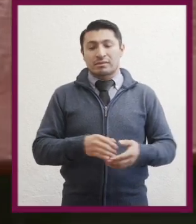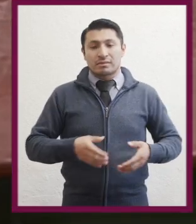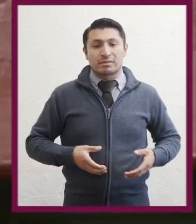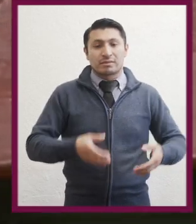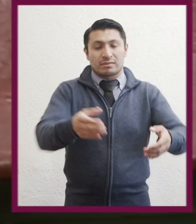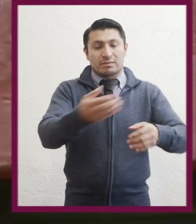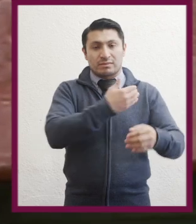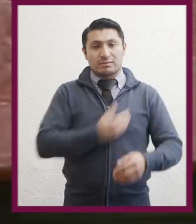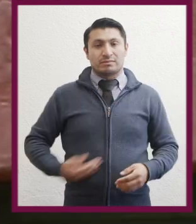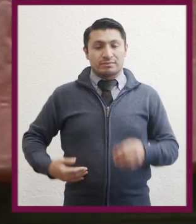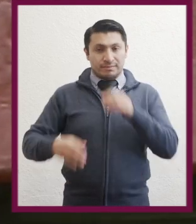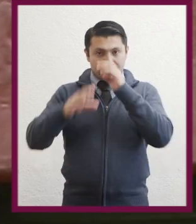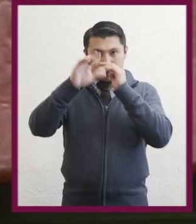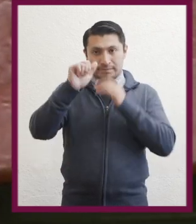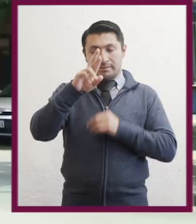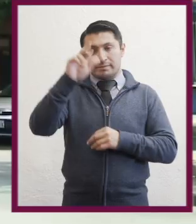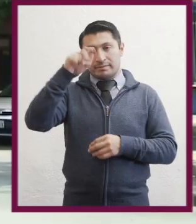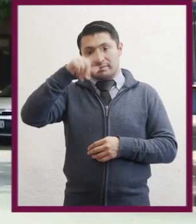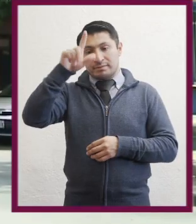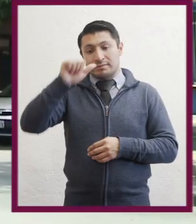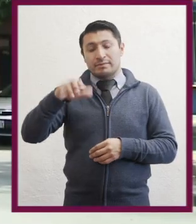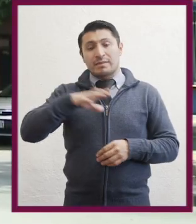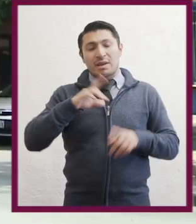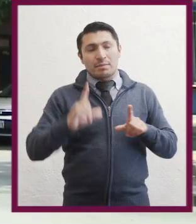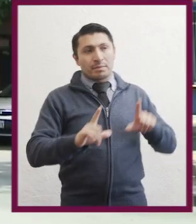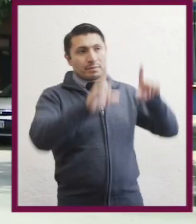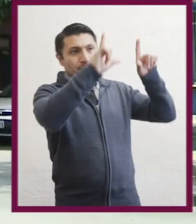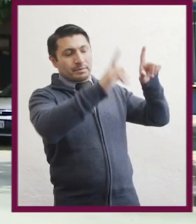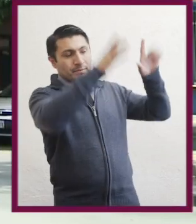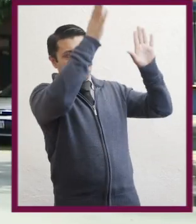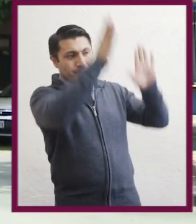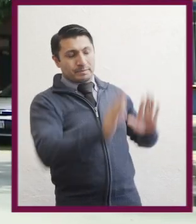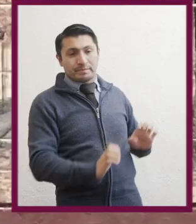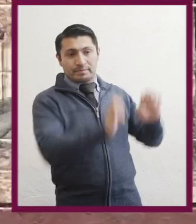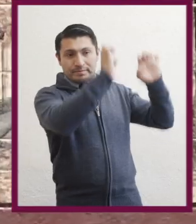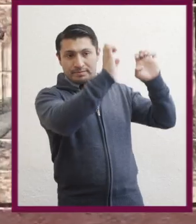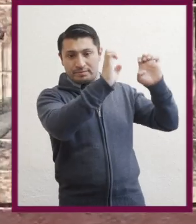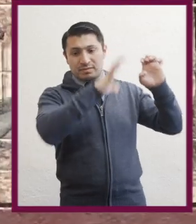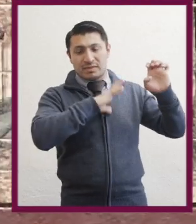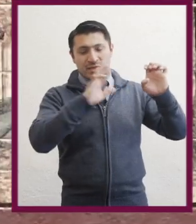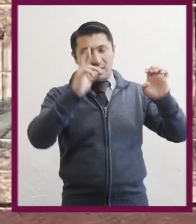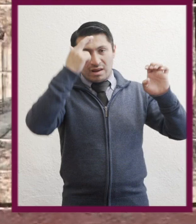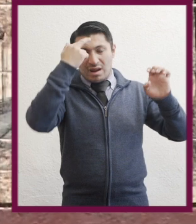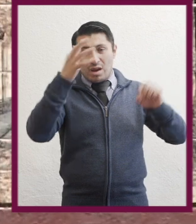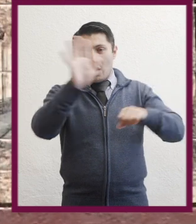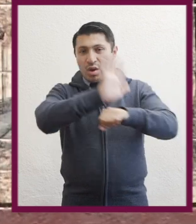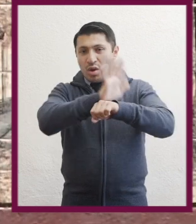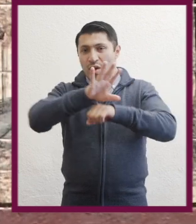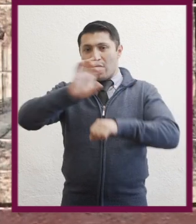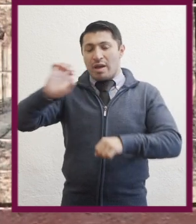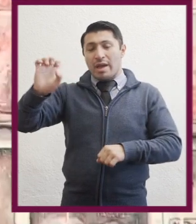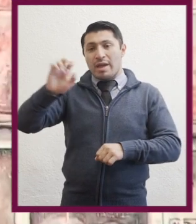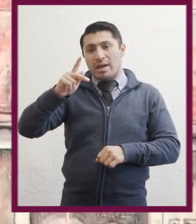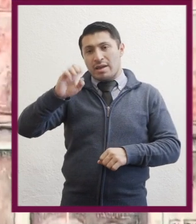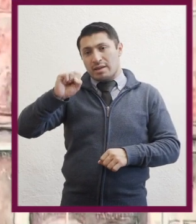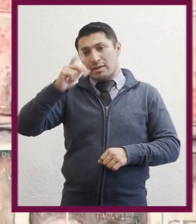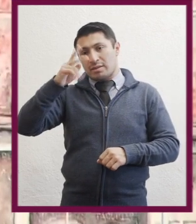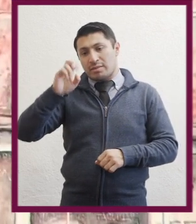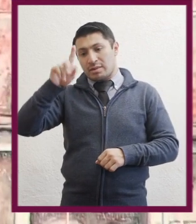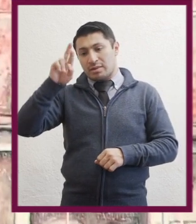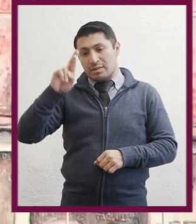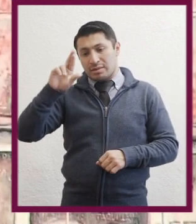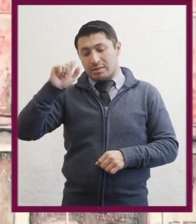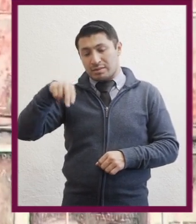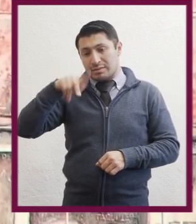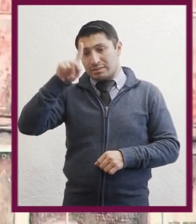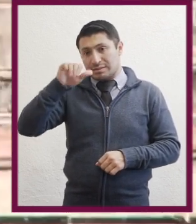En la calle del Presidente Carranza, un mosaico en la fachada de este edificio guarda el recuerdo del Cine Esperanza, una sala